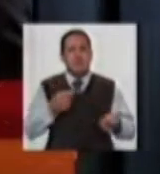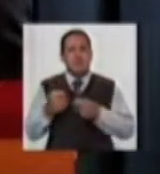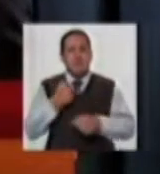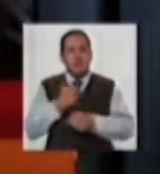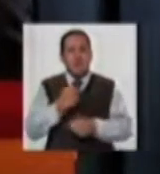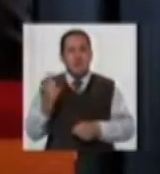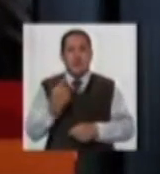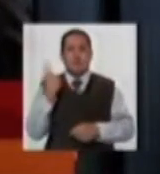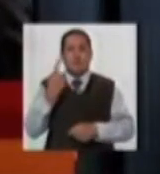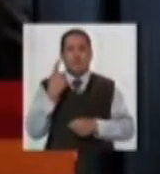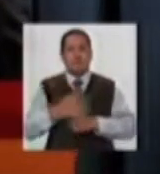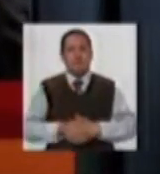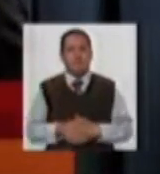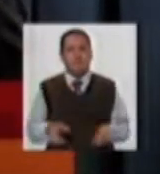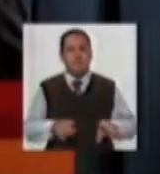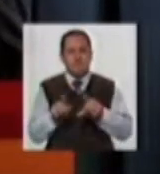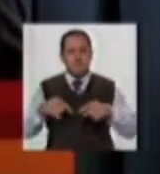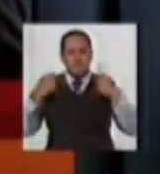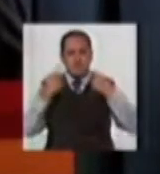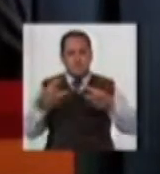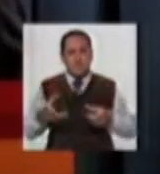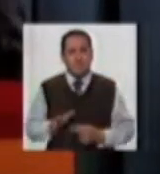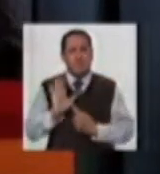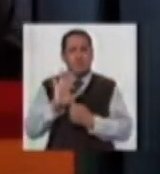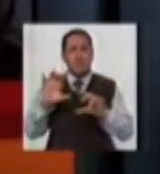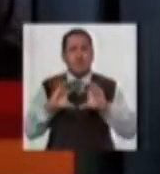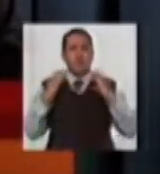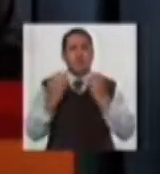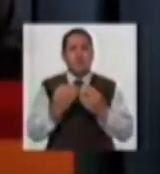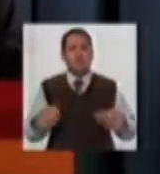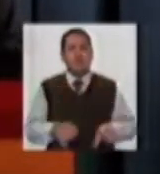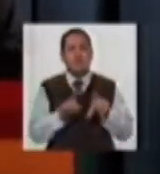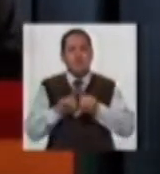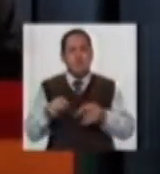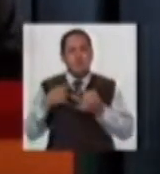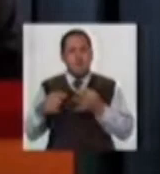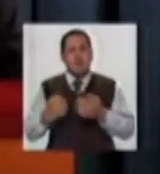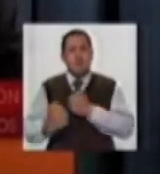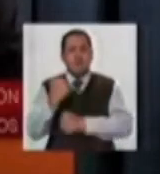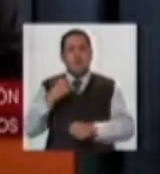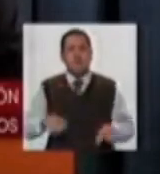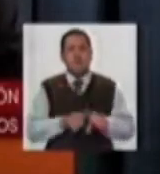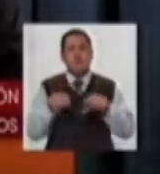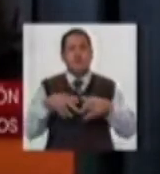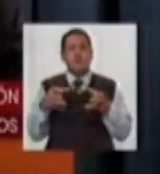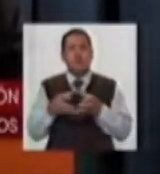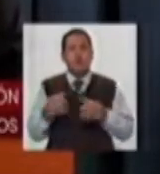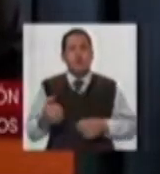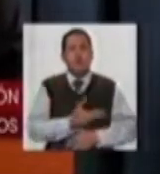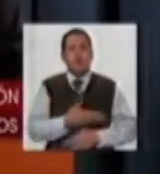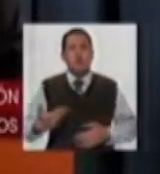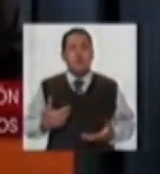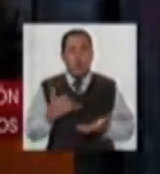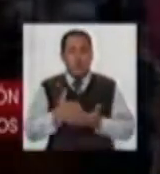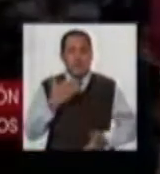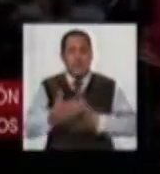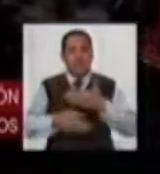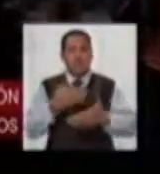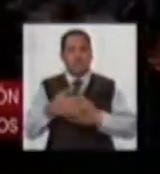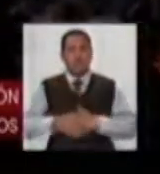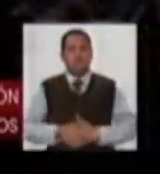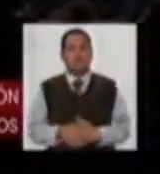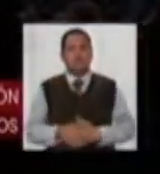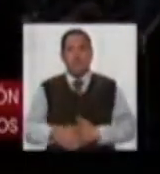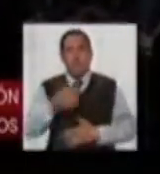función pública. Esta iniciativa será presentada al Congreso y es una de las iniciativas más potentes del gobierno en esta materia.